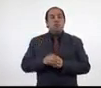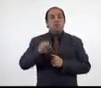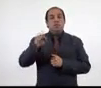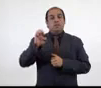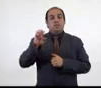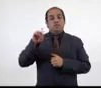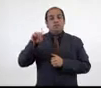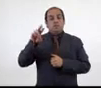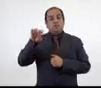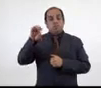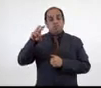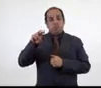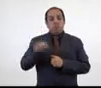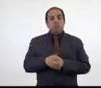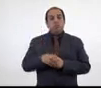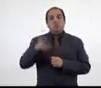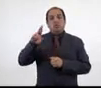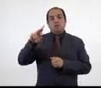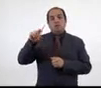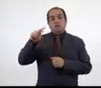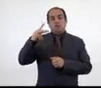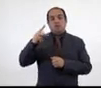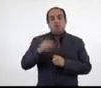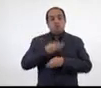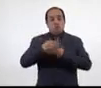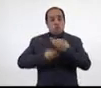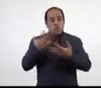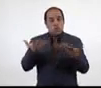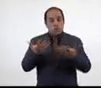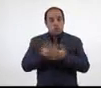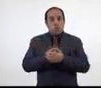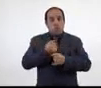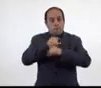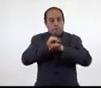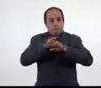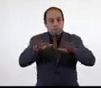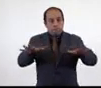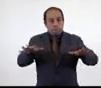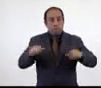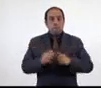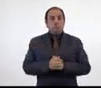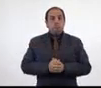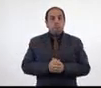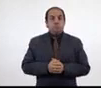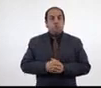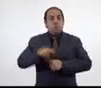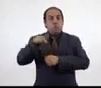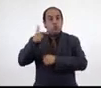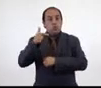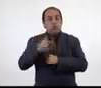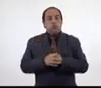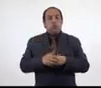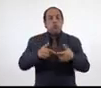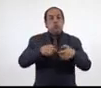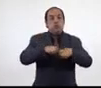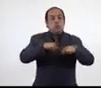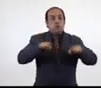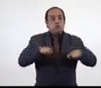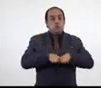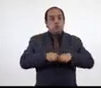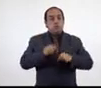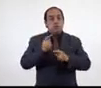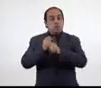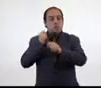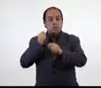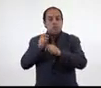RTP. Todo esto lo vamos a desplegar con 12 brigadas de transportación, material